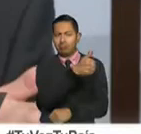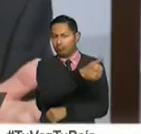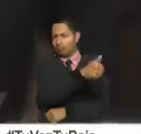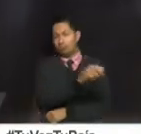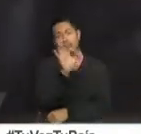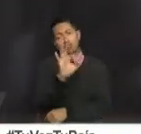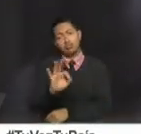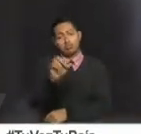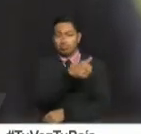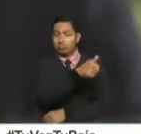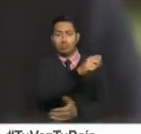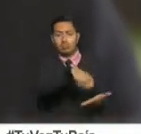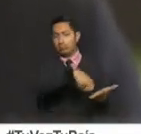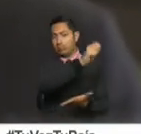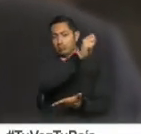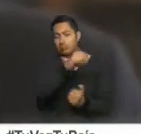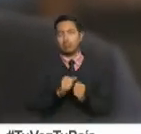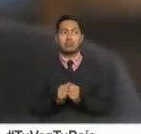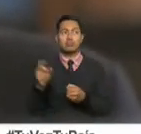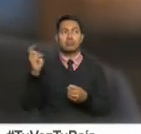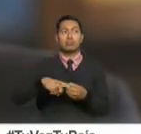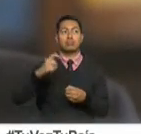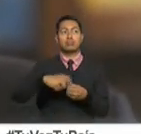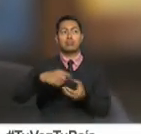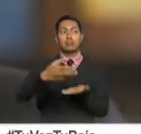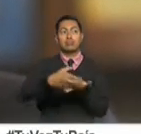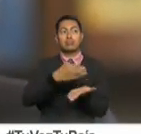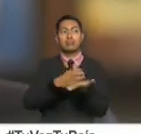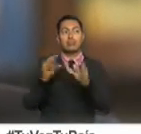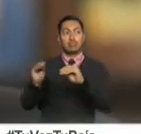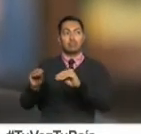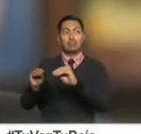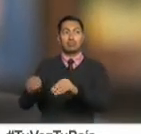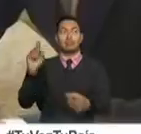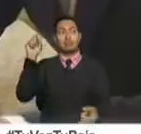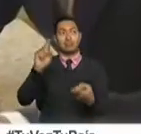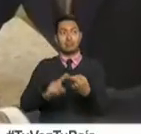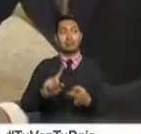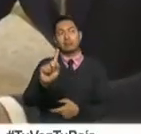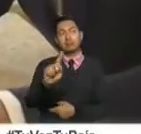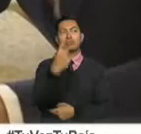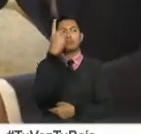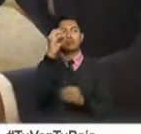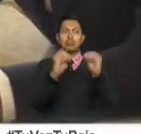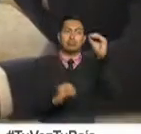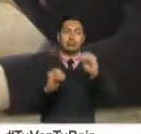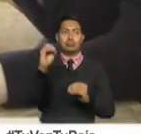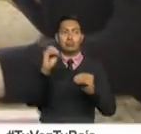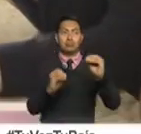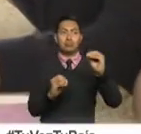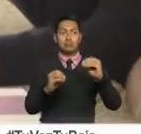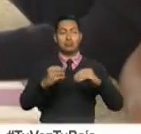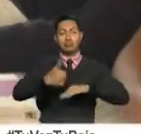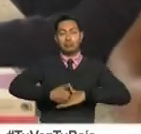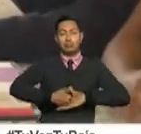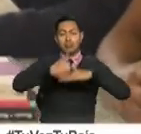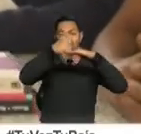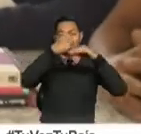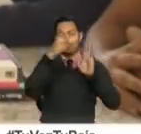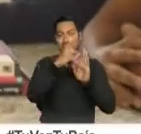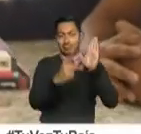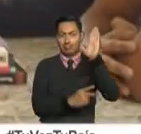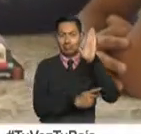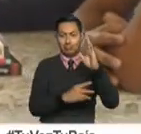contratados por ellos. Las inscripciones para este curso de preparación se extenderán hasta el 1 de octubre. De acuerdo a las autoridades, en este programa